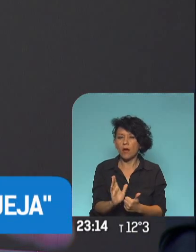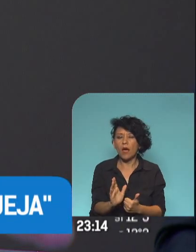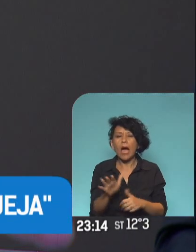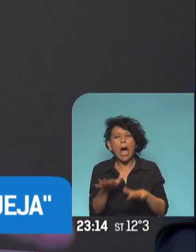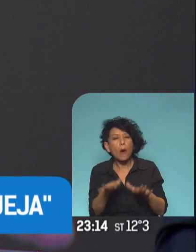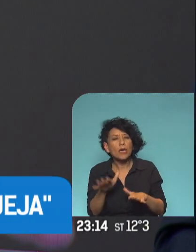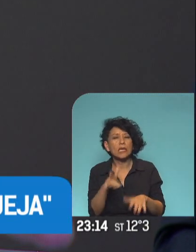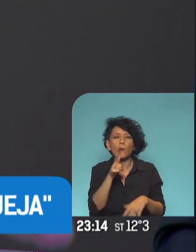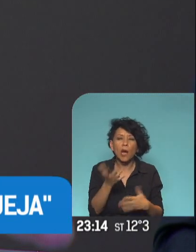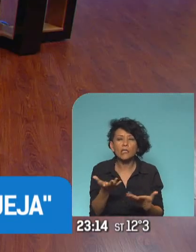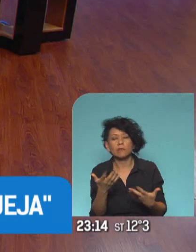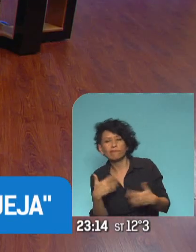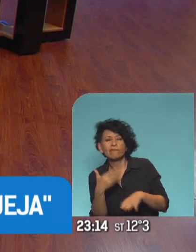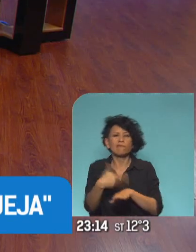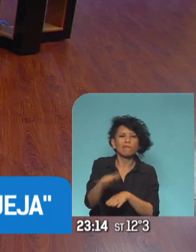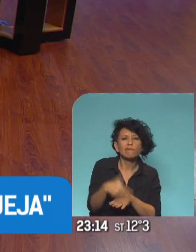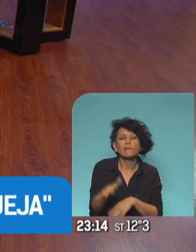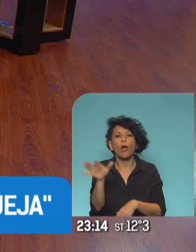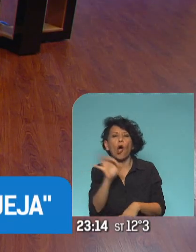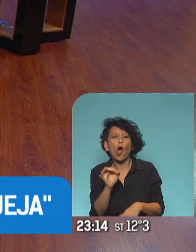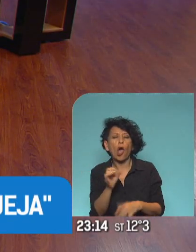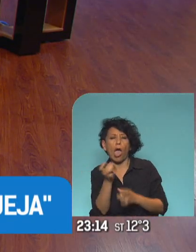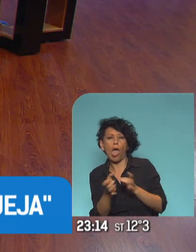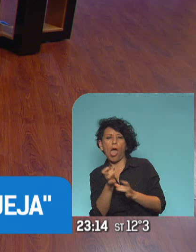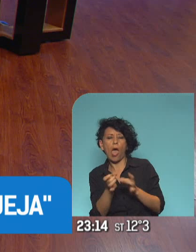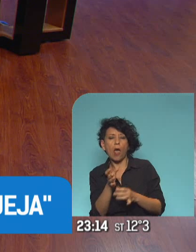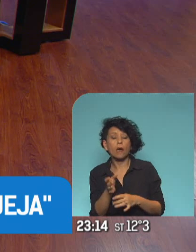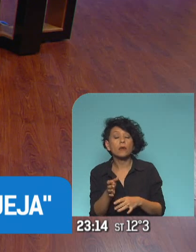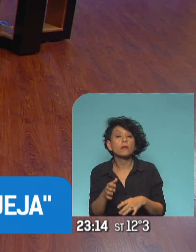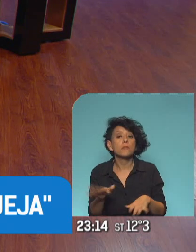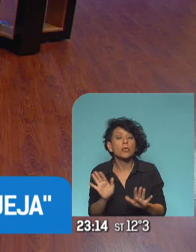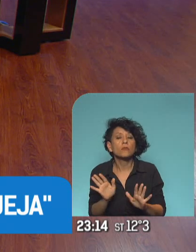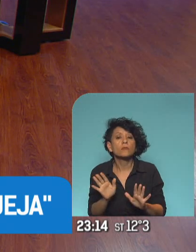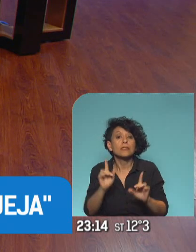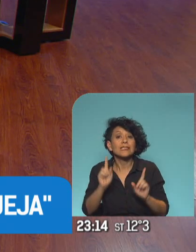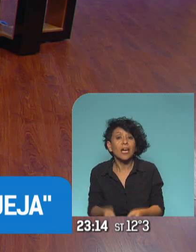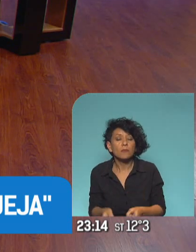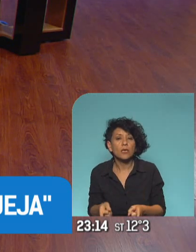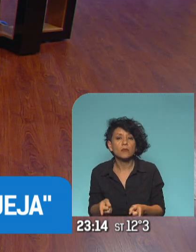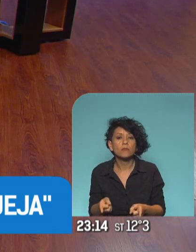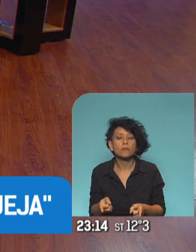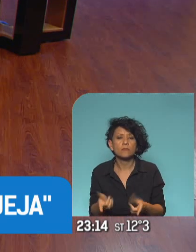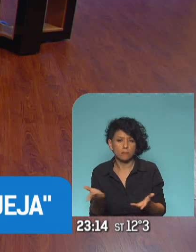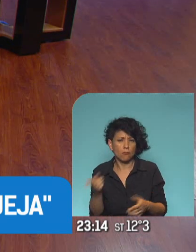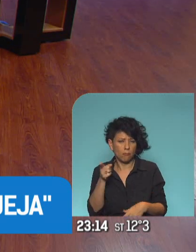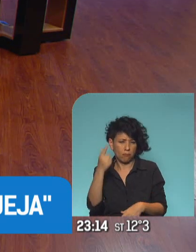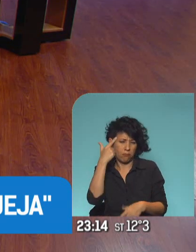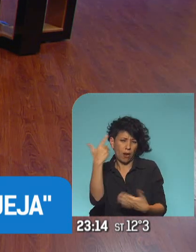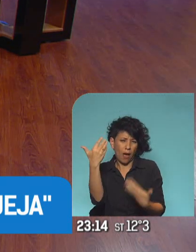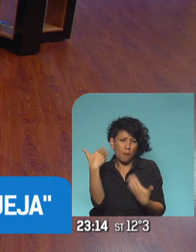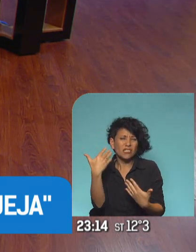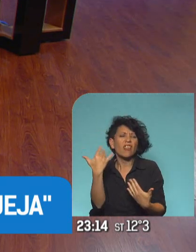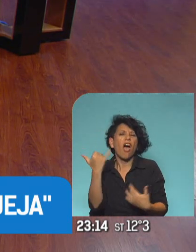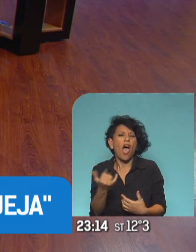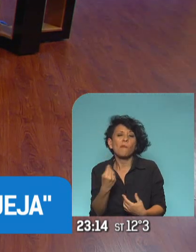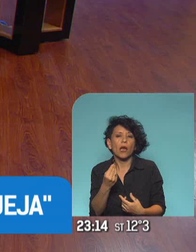parecía como sobrando o chicaneando. Sin embargo, también, bueno, tiene, por supuesto, mucha capacidad para